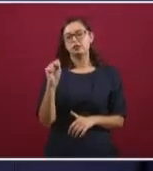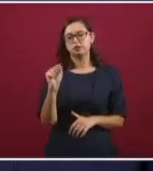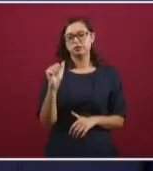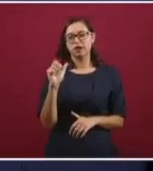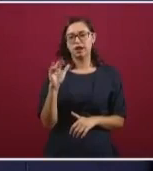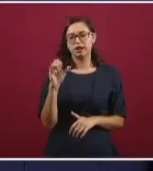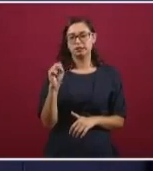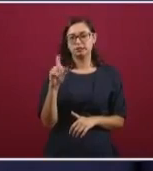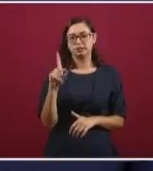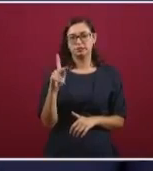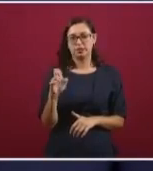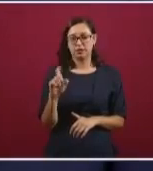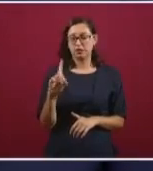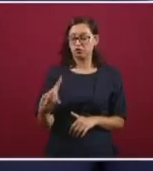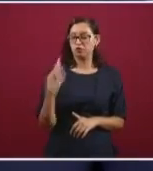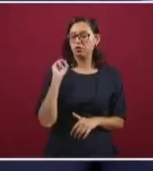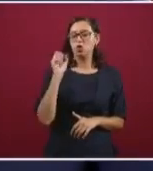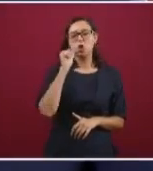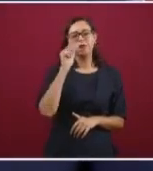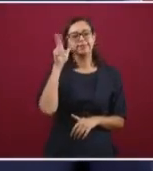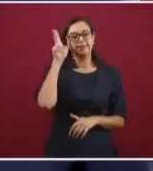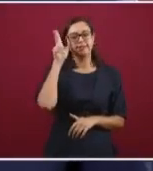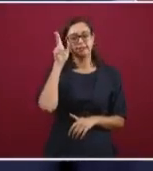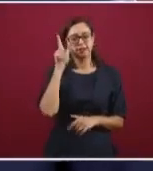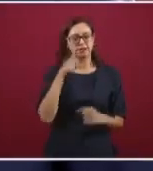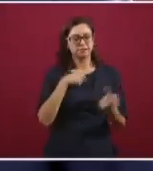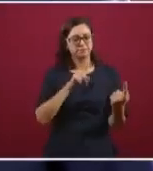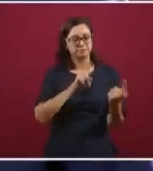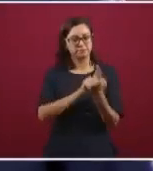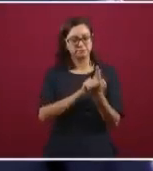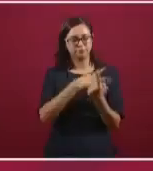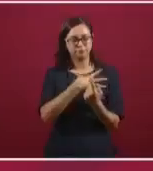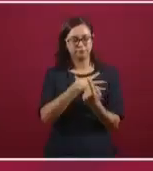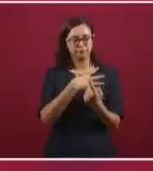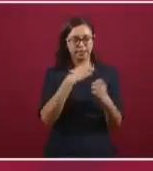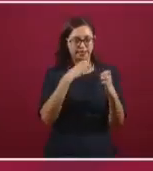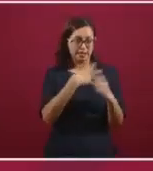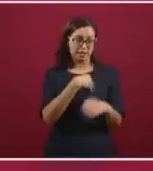el domingo antier, y me llevó el ejemplar.